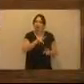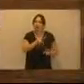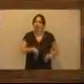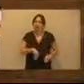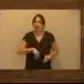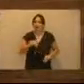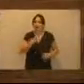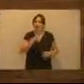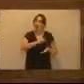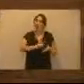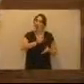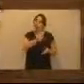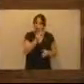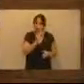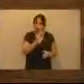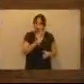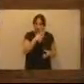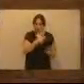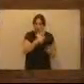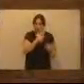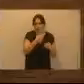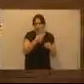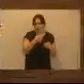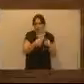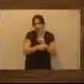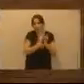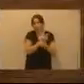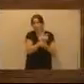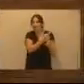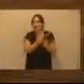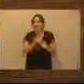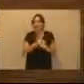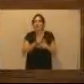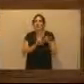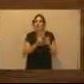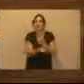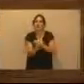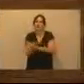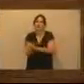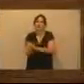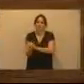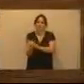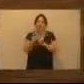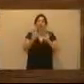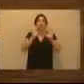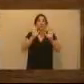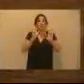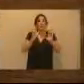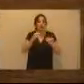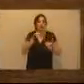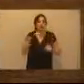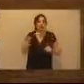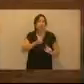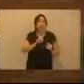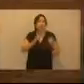compromiso de tocar los palos necesarios para proceder a la creación de esas especialidades, pero repito, el caso